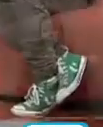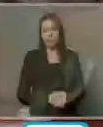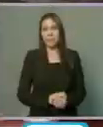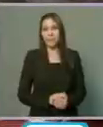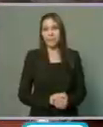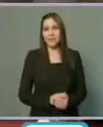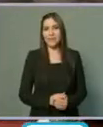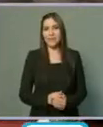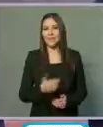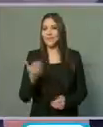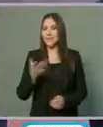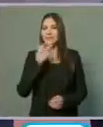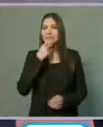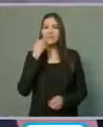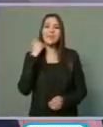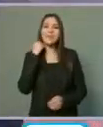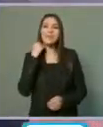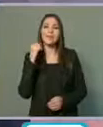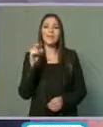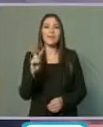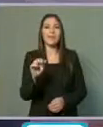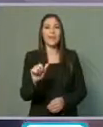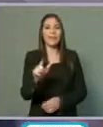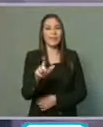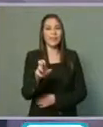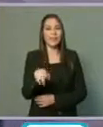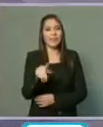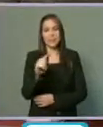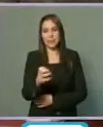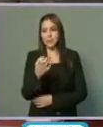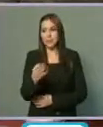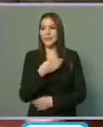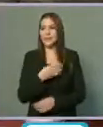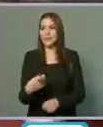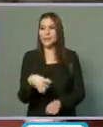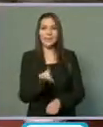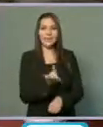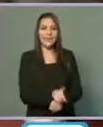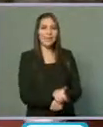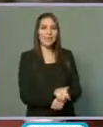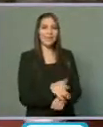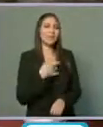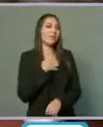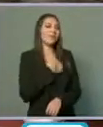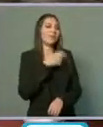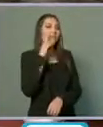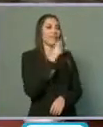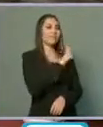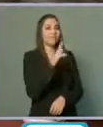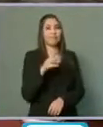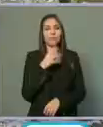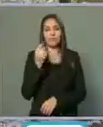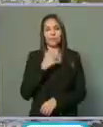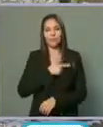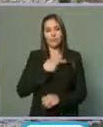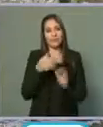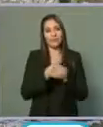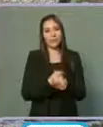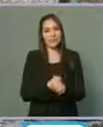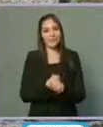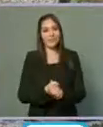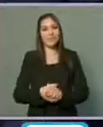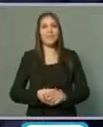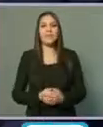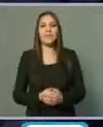querido Valente Arizabalo, ¿cómo estás? Muy buenos Muy días. bien, buenos días. Muy contento, con el gusto de saludarlos. Ay, al final del día, digo, un tema